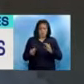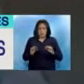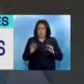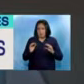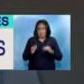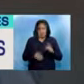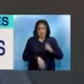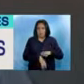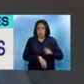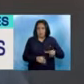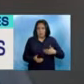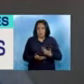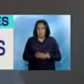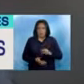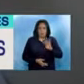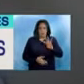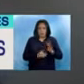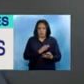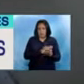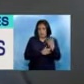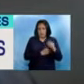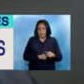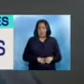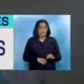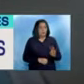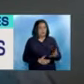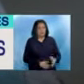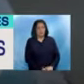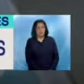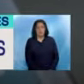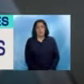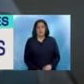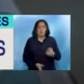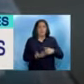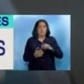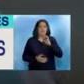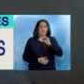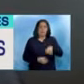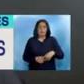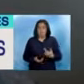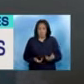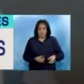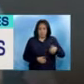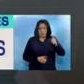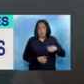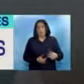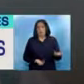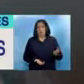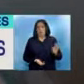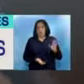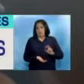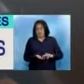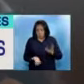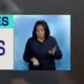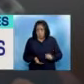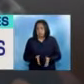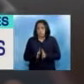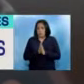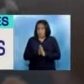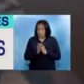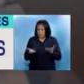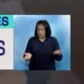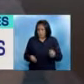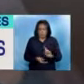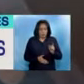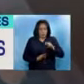¿Desde qué hora está aquí? De las 4 de la mañana. 4 de la mañana. ¿Qué le diría usted a las autoridades de salud? Yo que por favor no